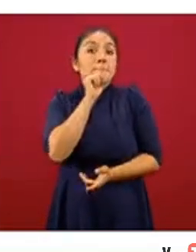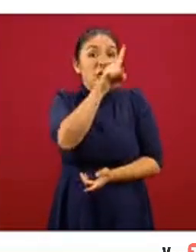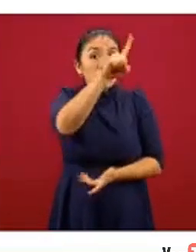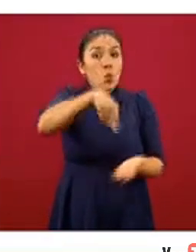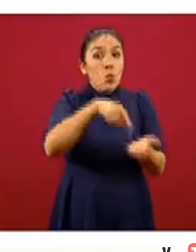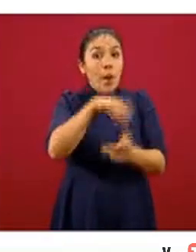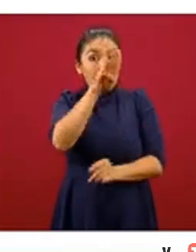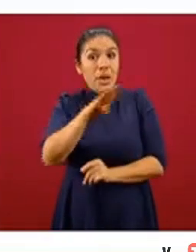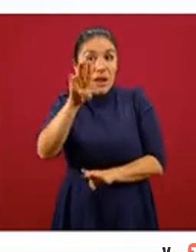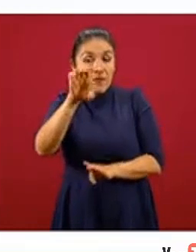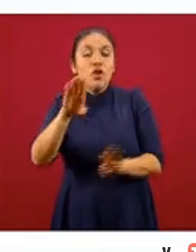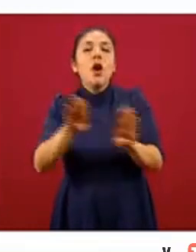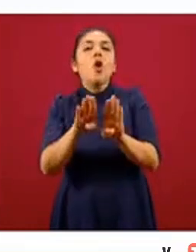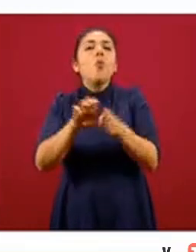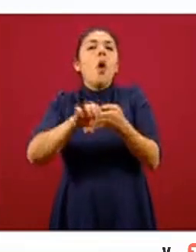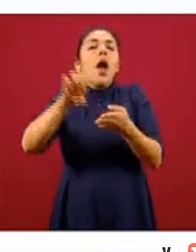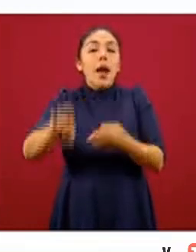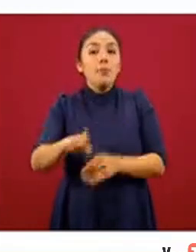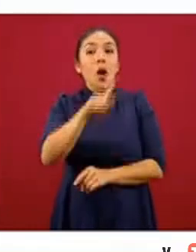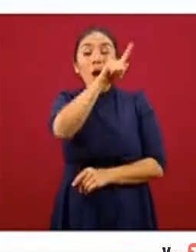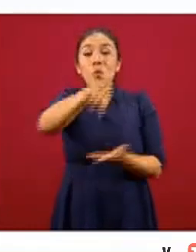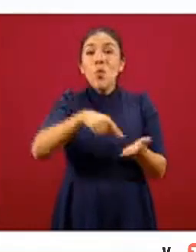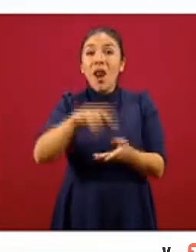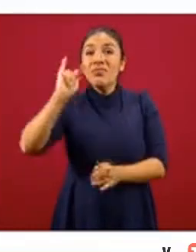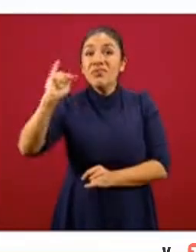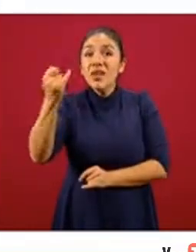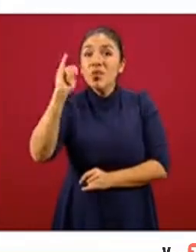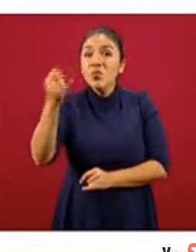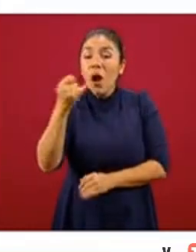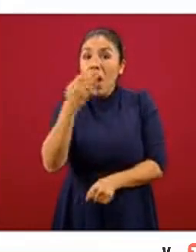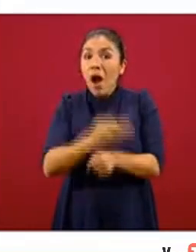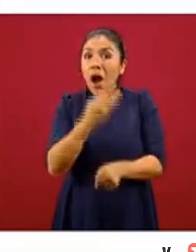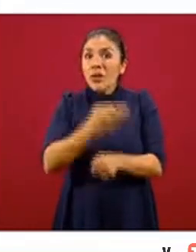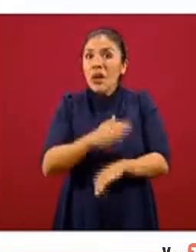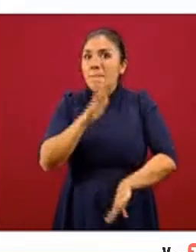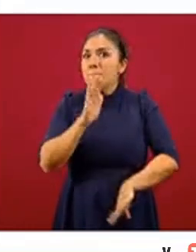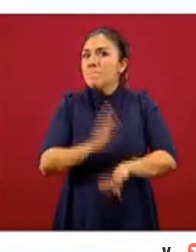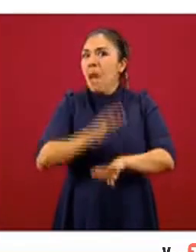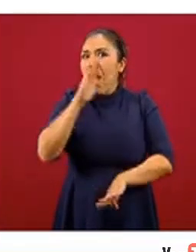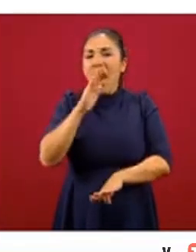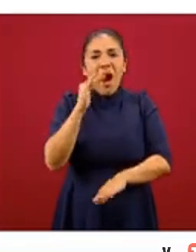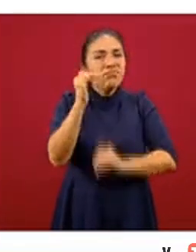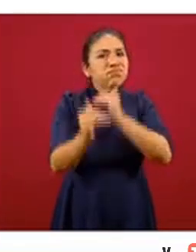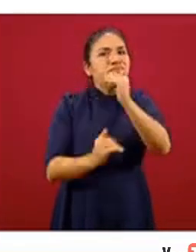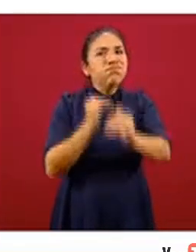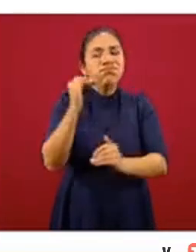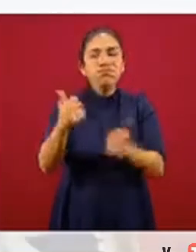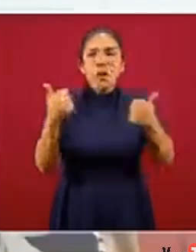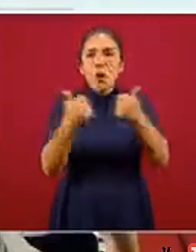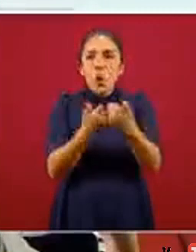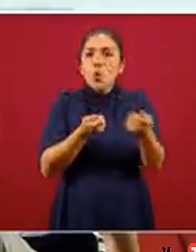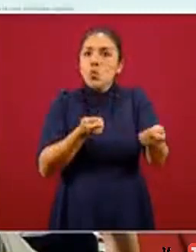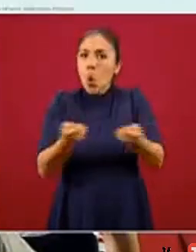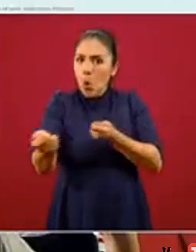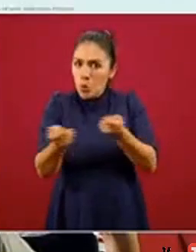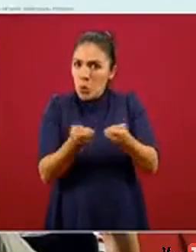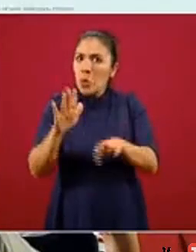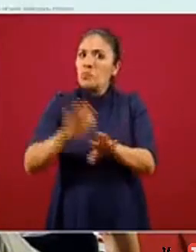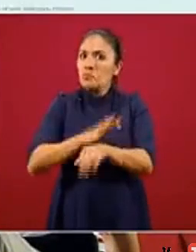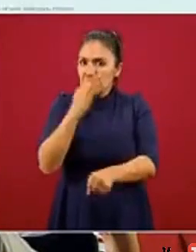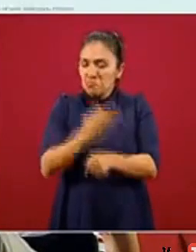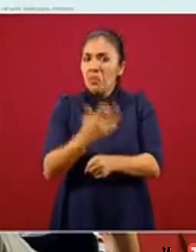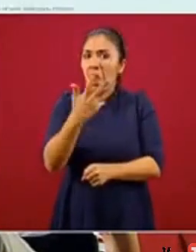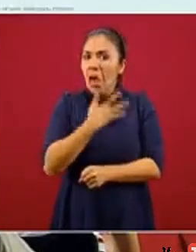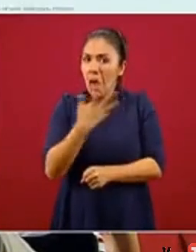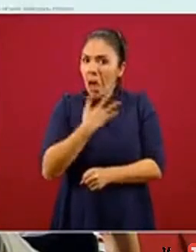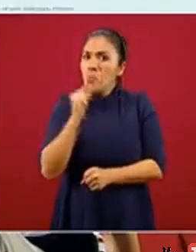nos da un ejemplo, mientras que Tijuana está ya en una fase muy, muy avanzada de control epidémico, donde hay ya muy